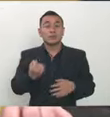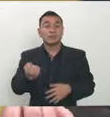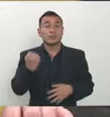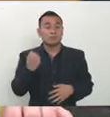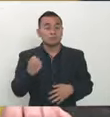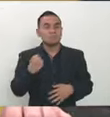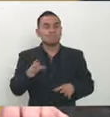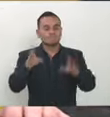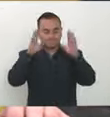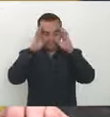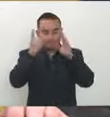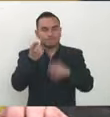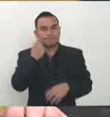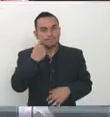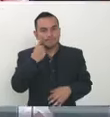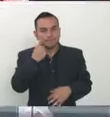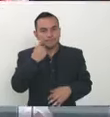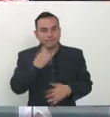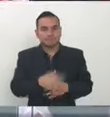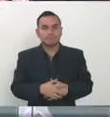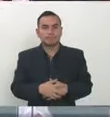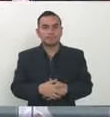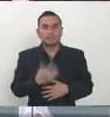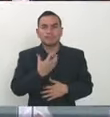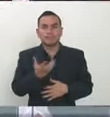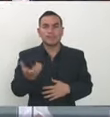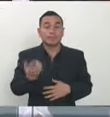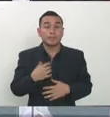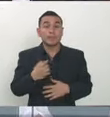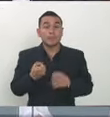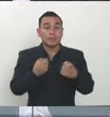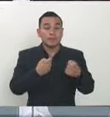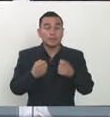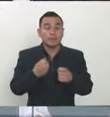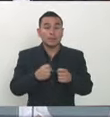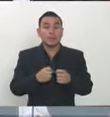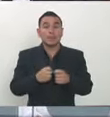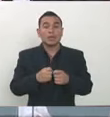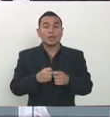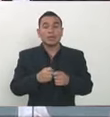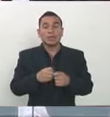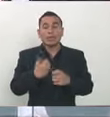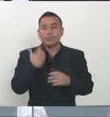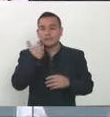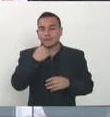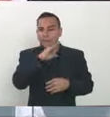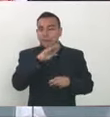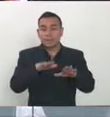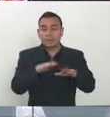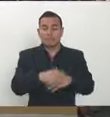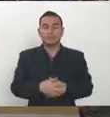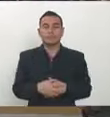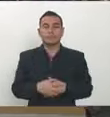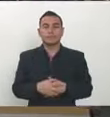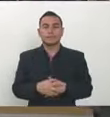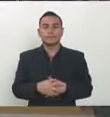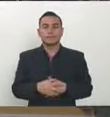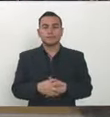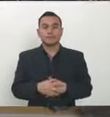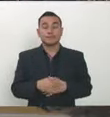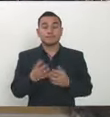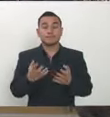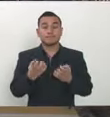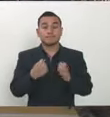muy agresivos también para el manejo y el abordaje de esto, actuar muy rápido. Gracias, gracias. Les